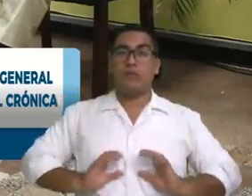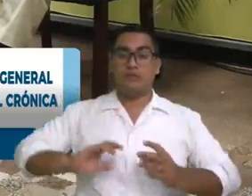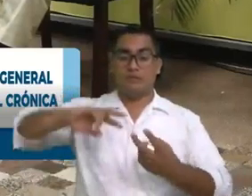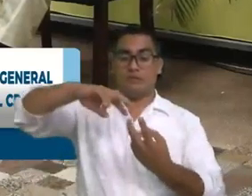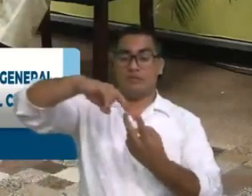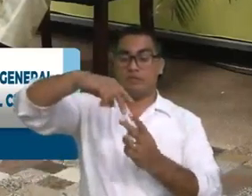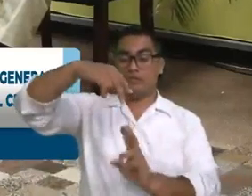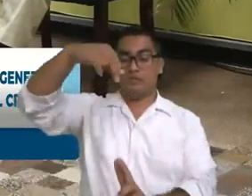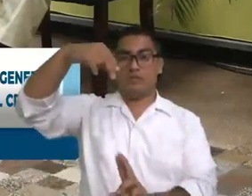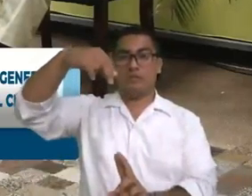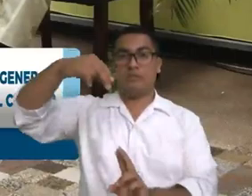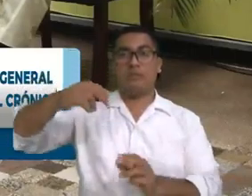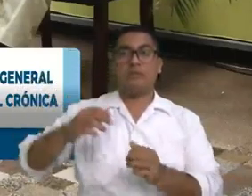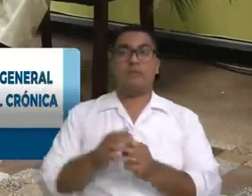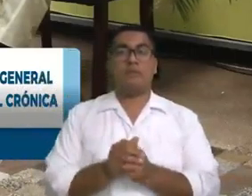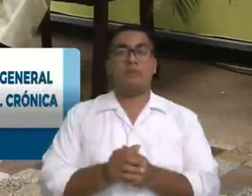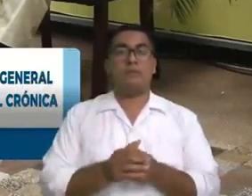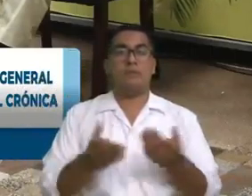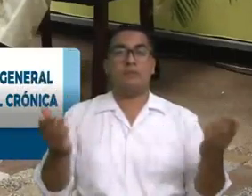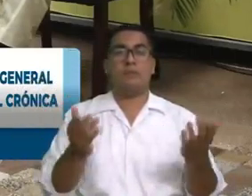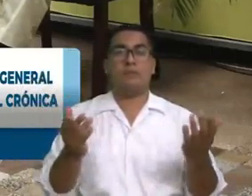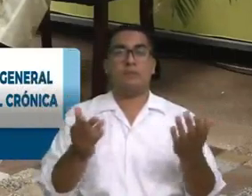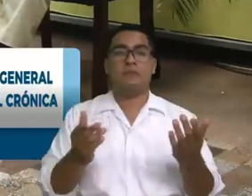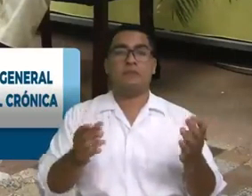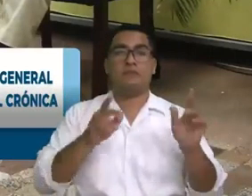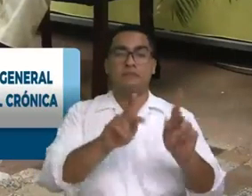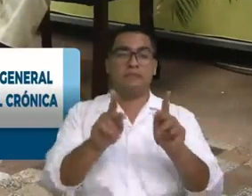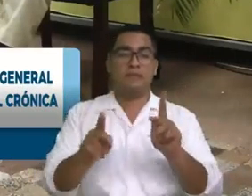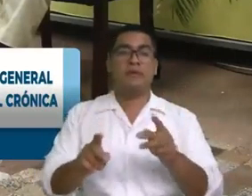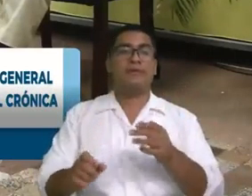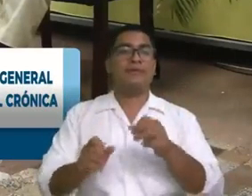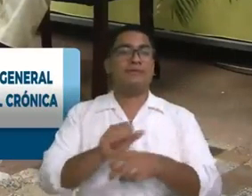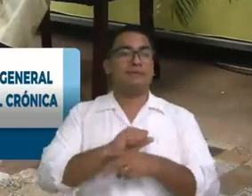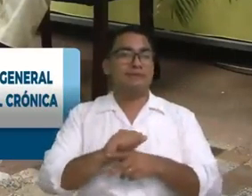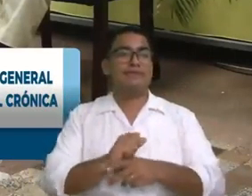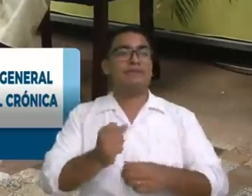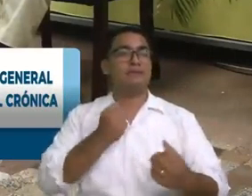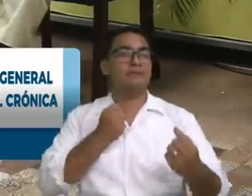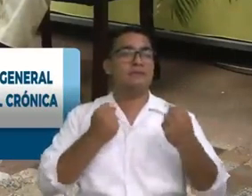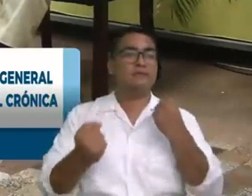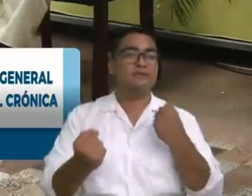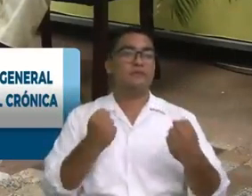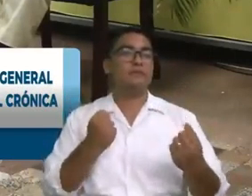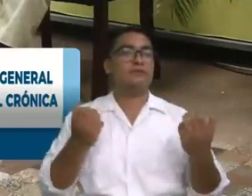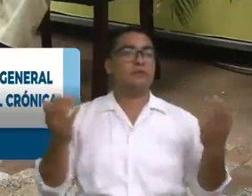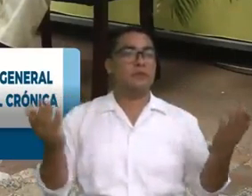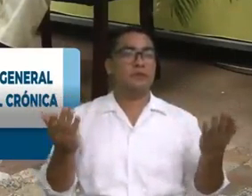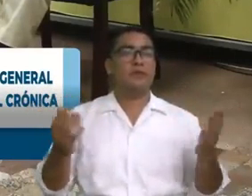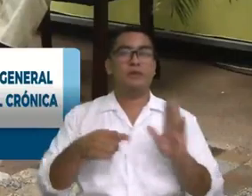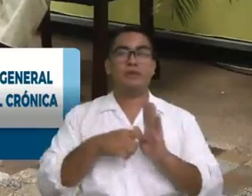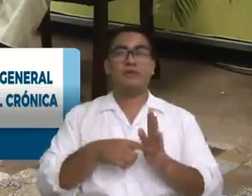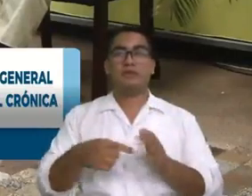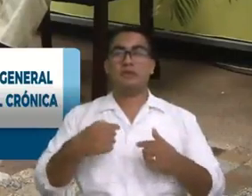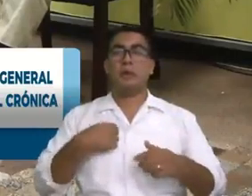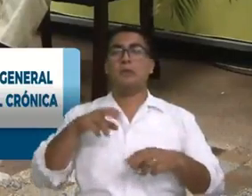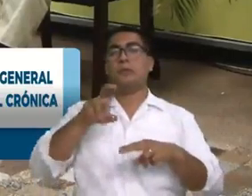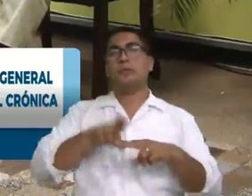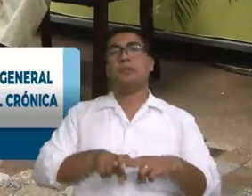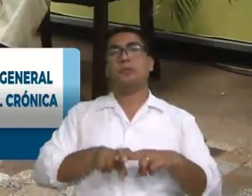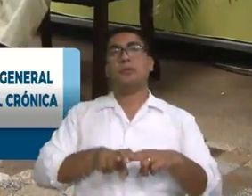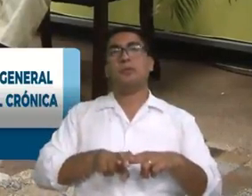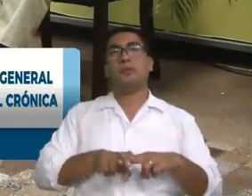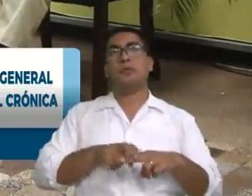ser la actividad física que hace la persona, por eso va a depender, ¿verdad? Yo puedo pasar todo el día sentado, pero...